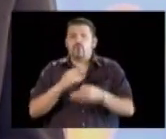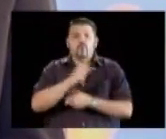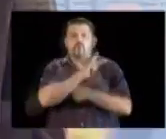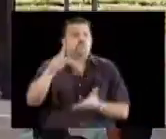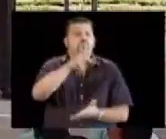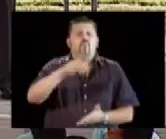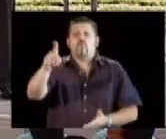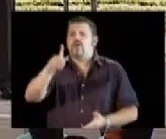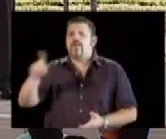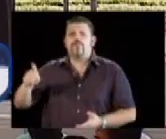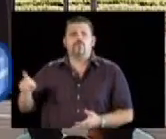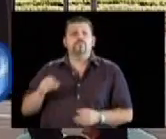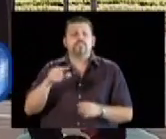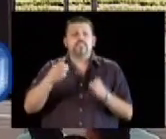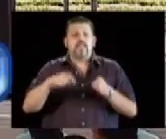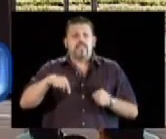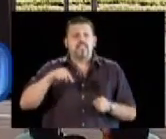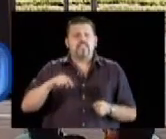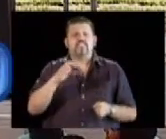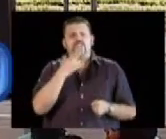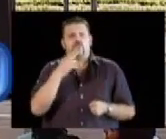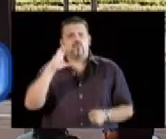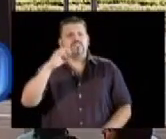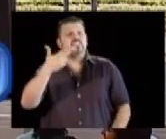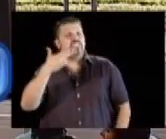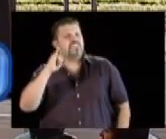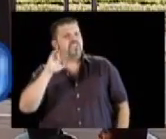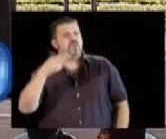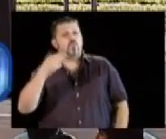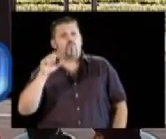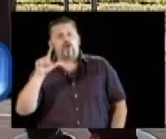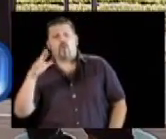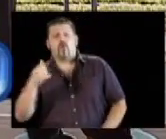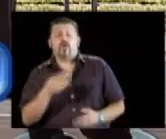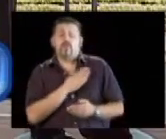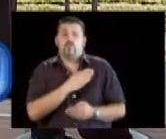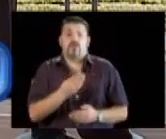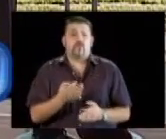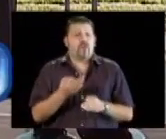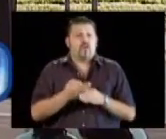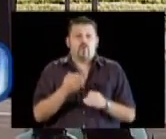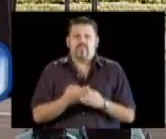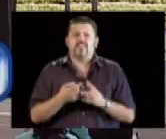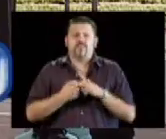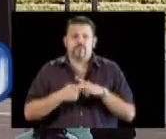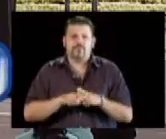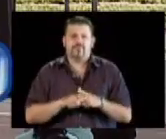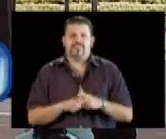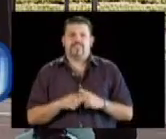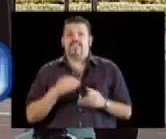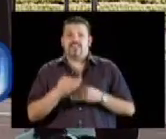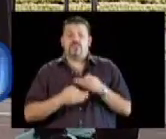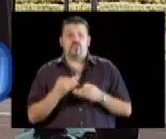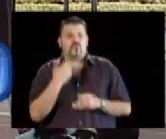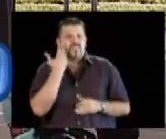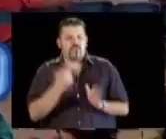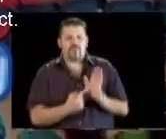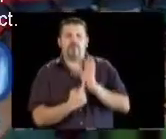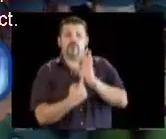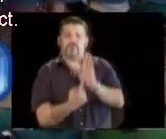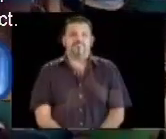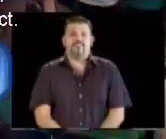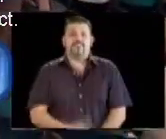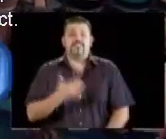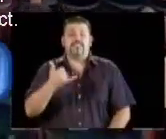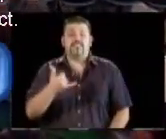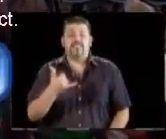están viendo. Bueno, vamos a empezar y tenemos un pequeño video de Educare que queremos mostrarles a todos. Y